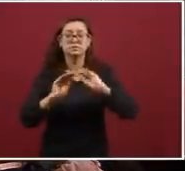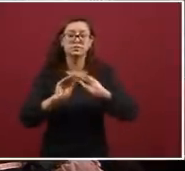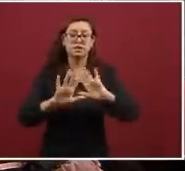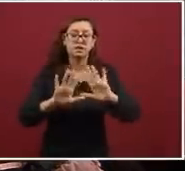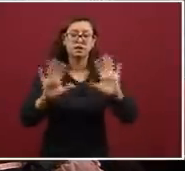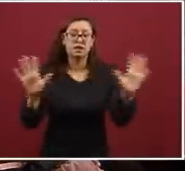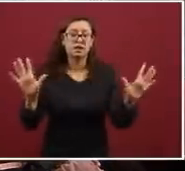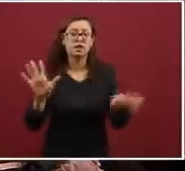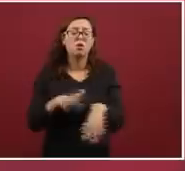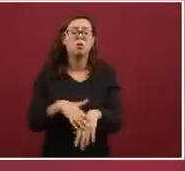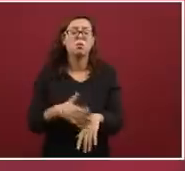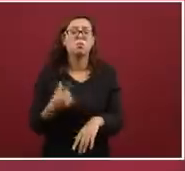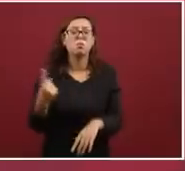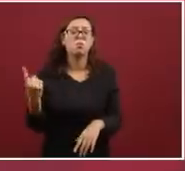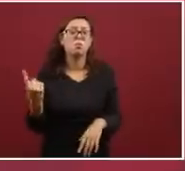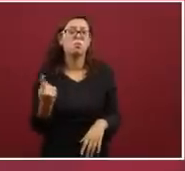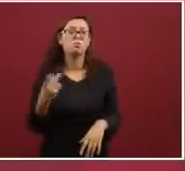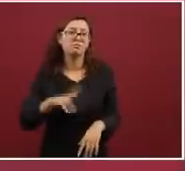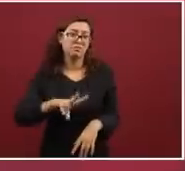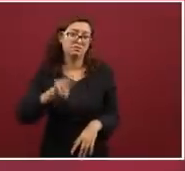es obvio